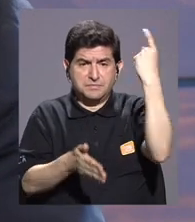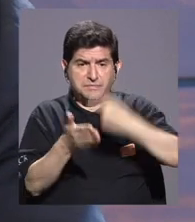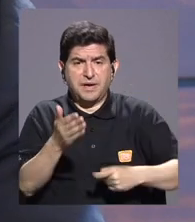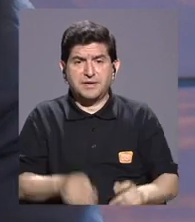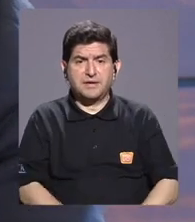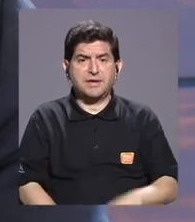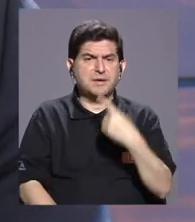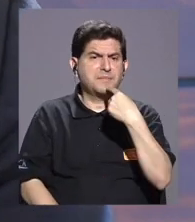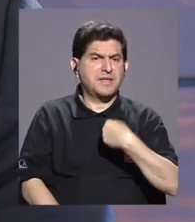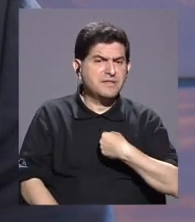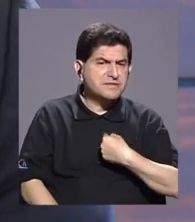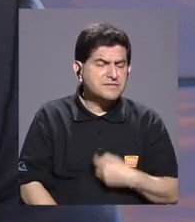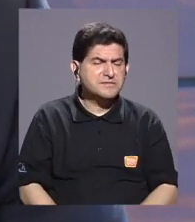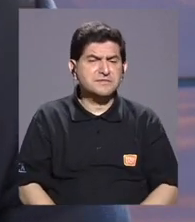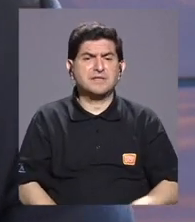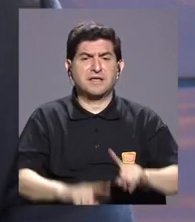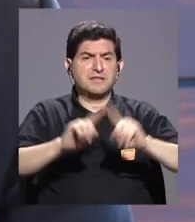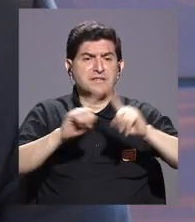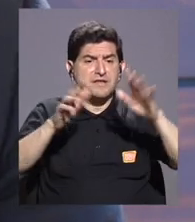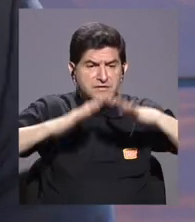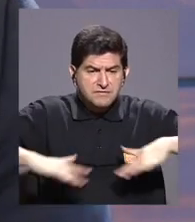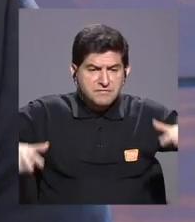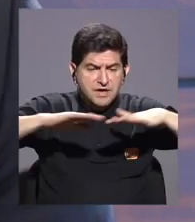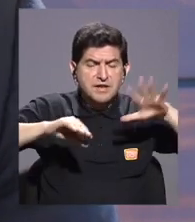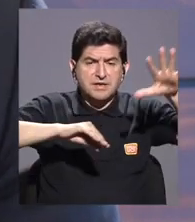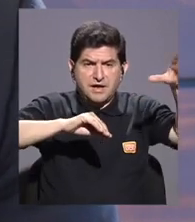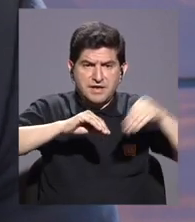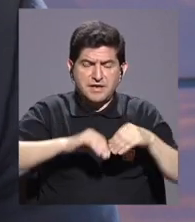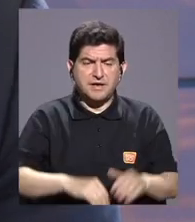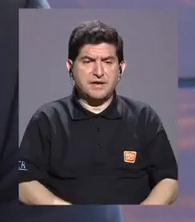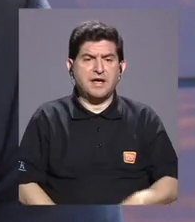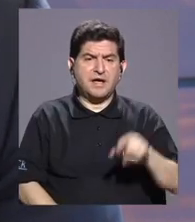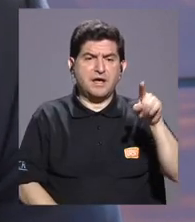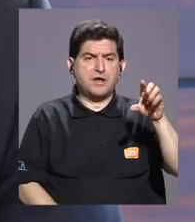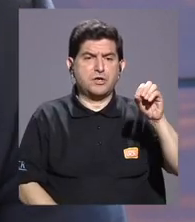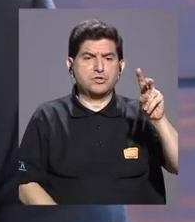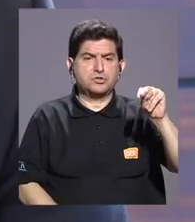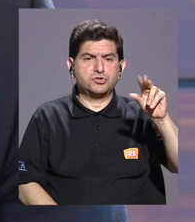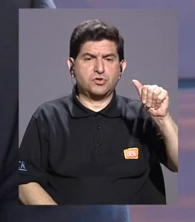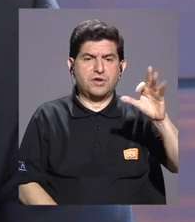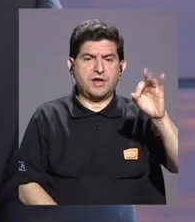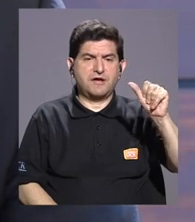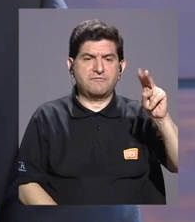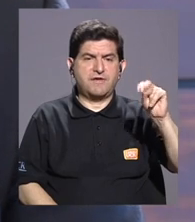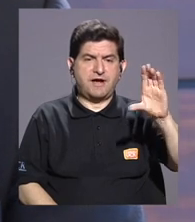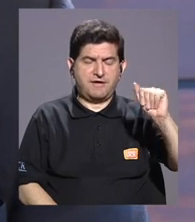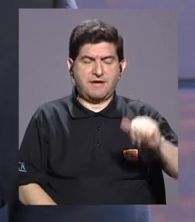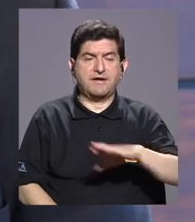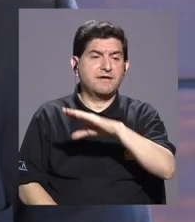me está diciendo es que hay una serie de escenarios donde inclusive podemos sumar también zonas francas y también, por supuesto,